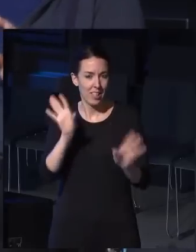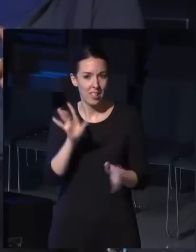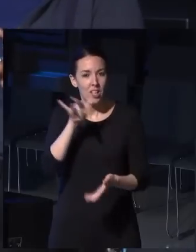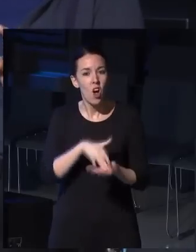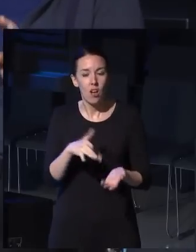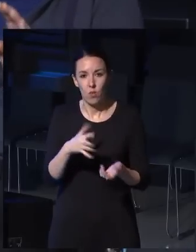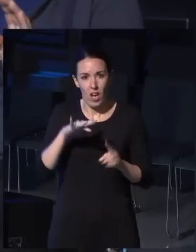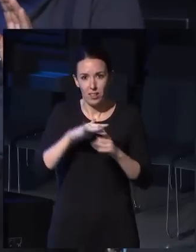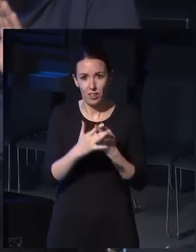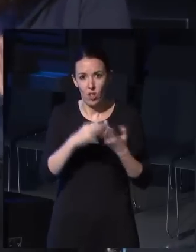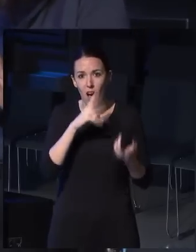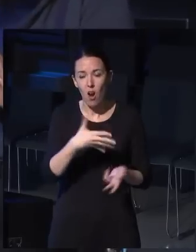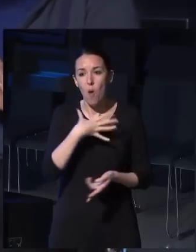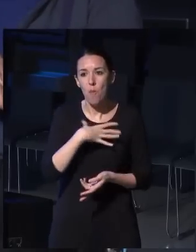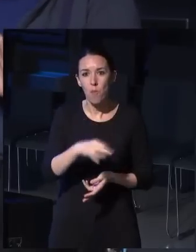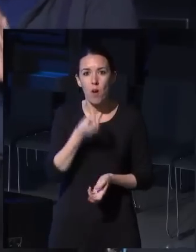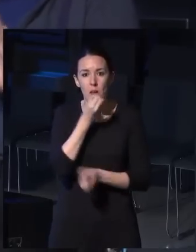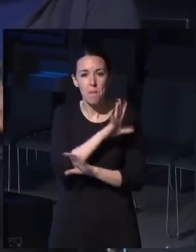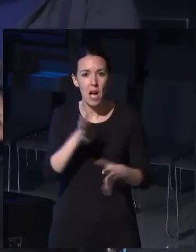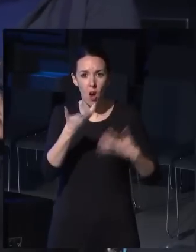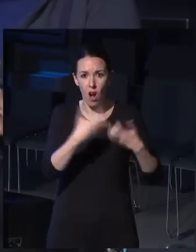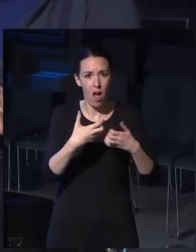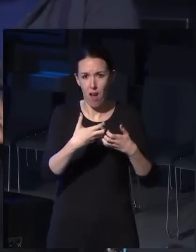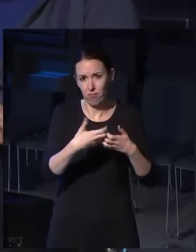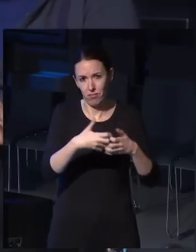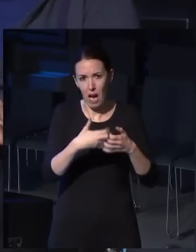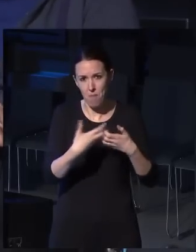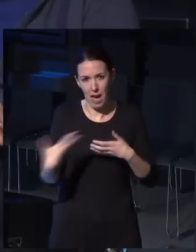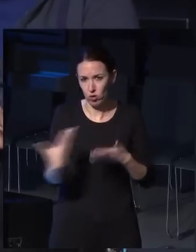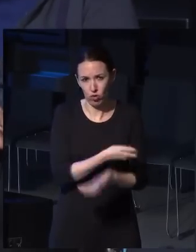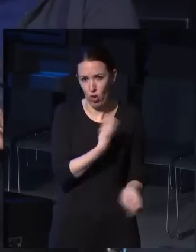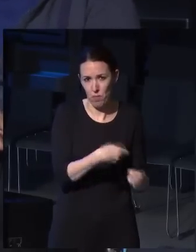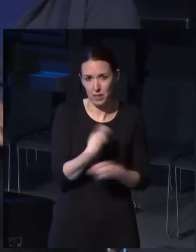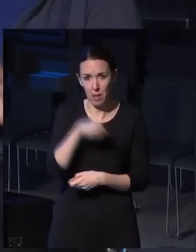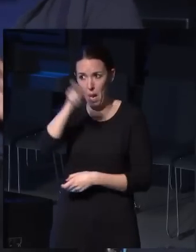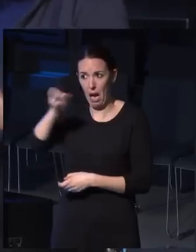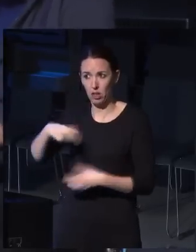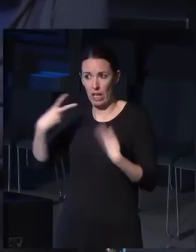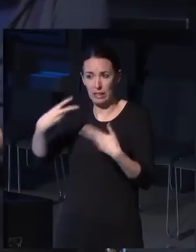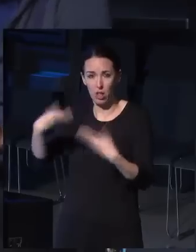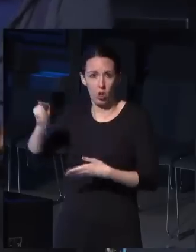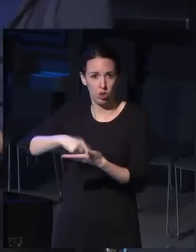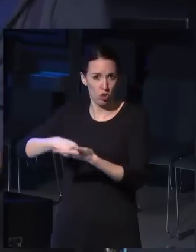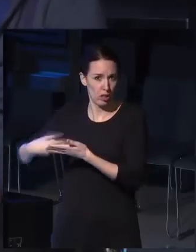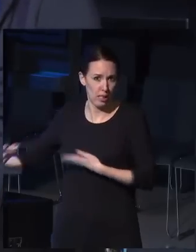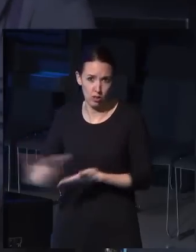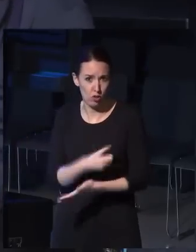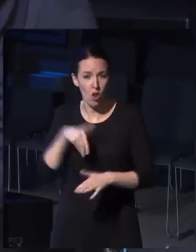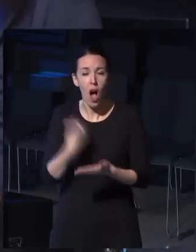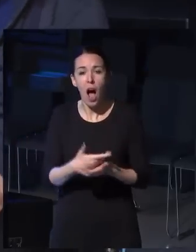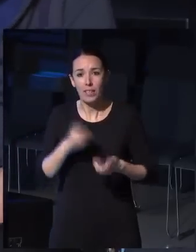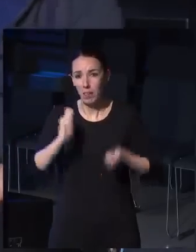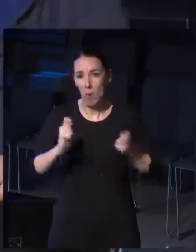diciendo cómo está la cosa ahora, que igual es mejor vender todos los aparatos y contratar a 6 o 7 empujadores. Empujar la batería.